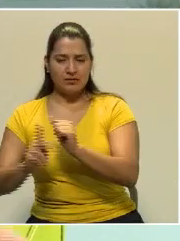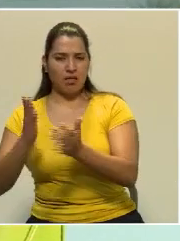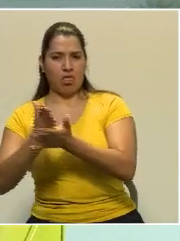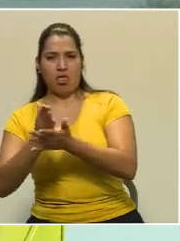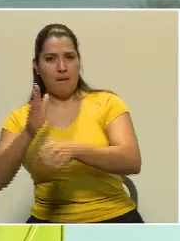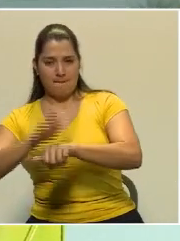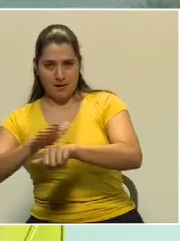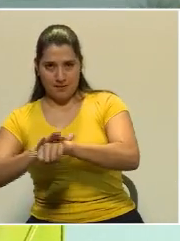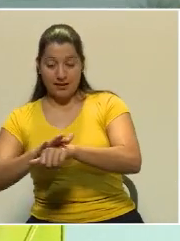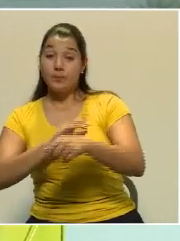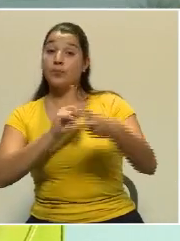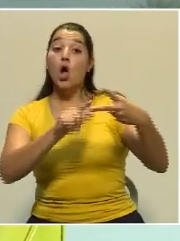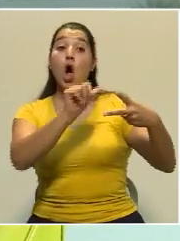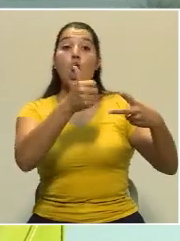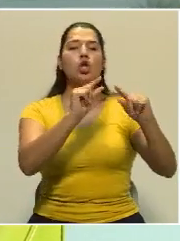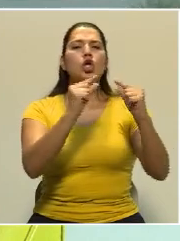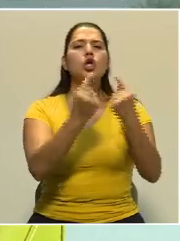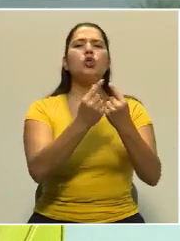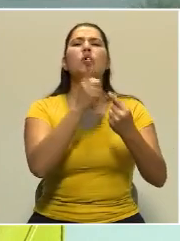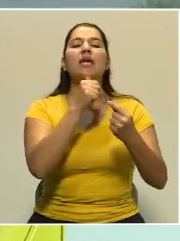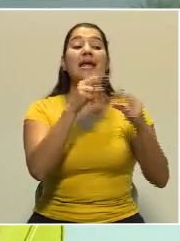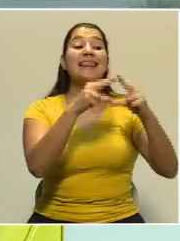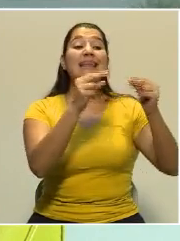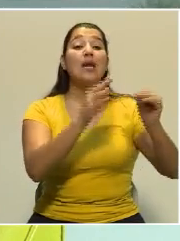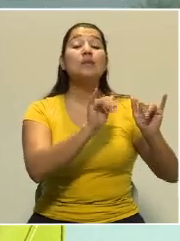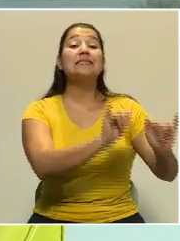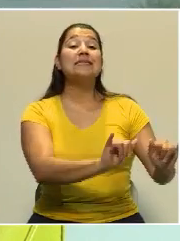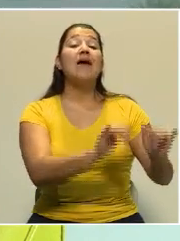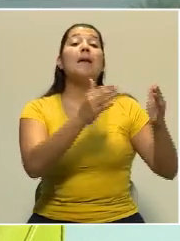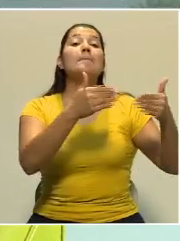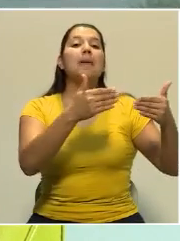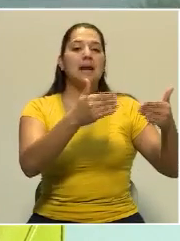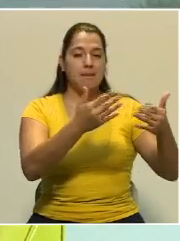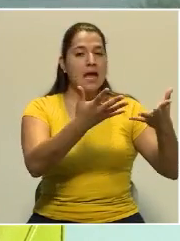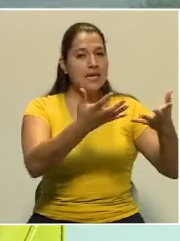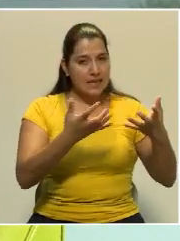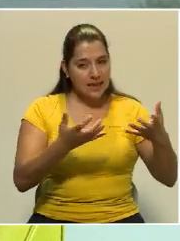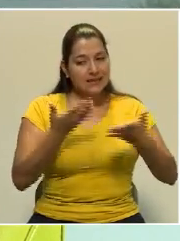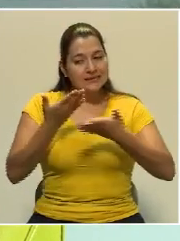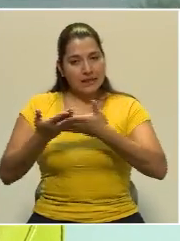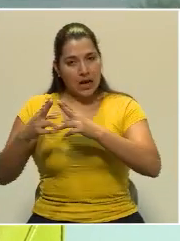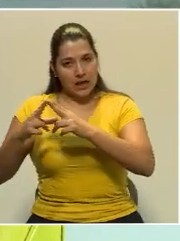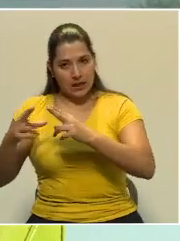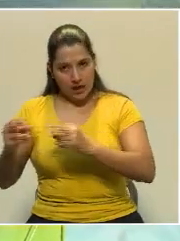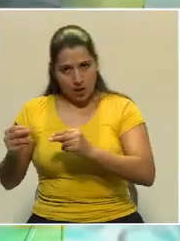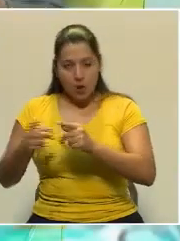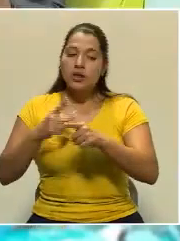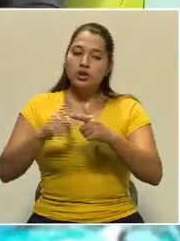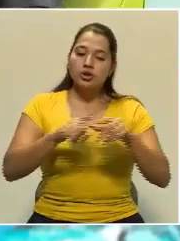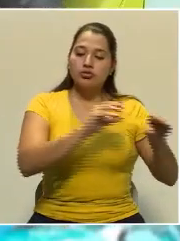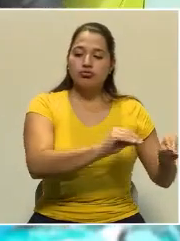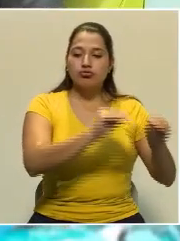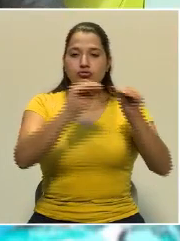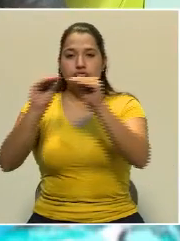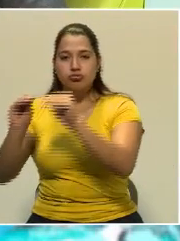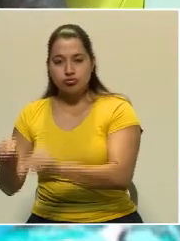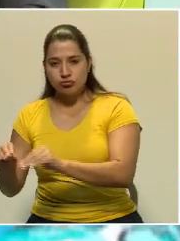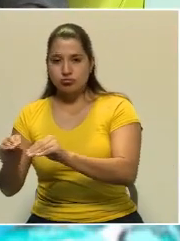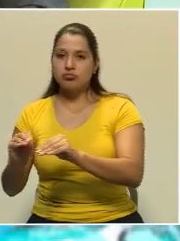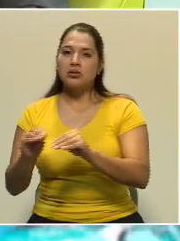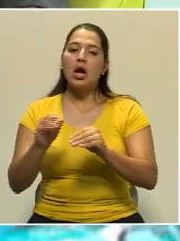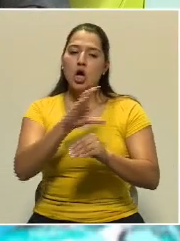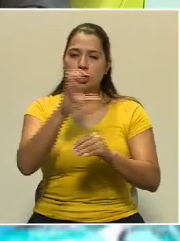desde Paso Canoas hasta la frontera en Peñas Blancas. Estos grupos son totalmente distintos en lo que se está desarrollando en este momento en la frontera. Don Ernesto, esta es la información que